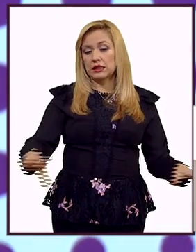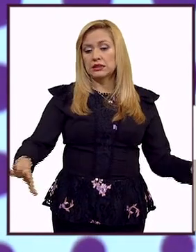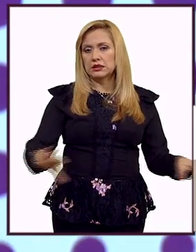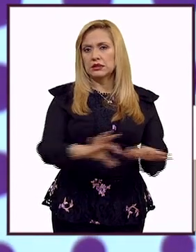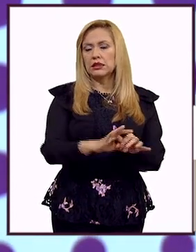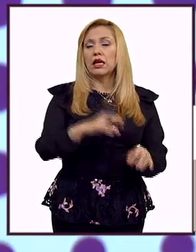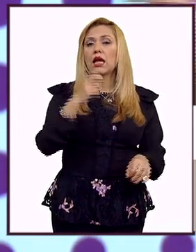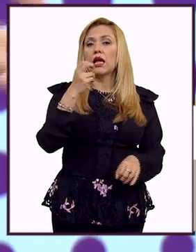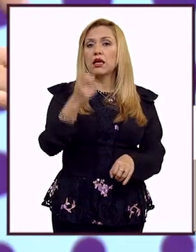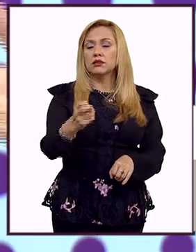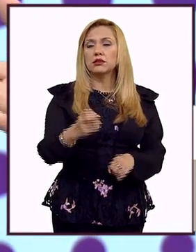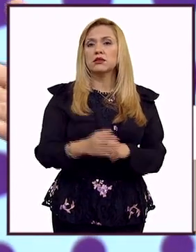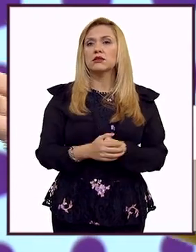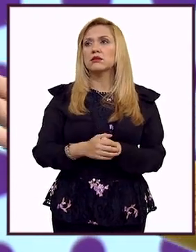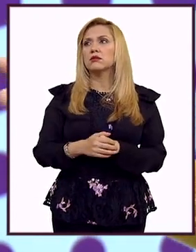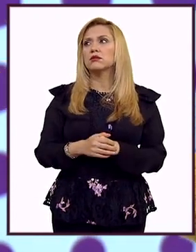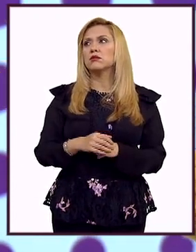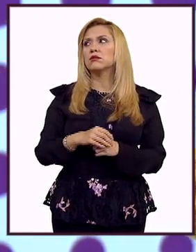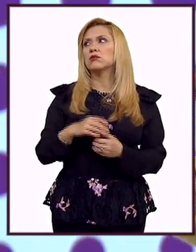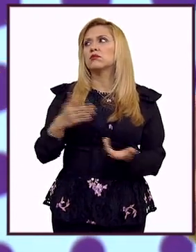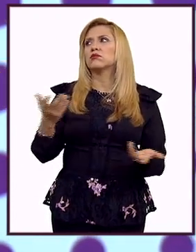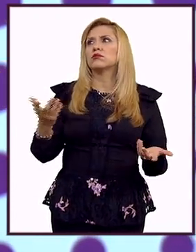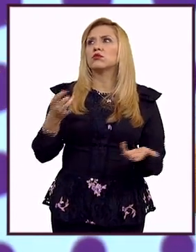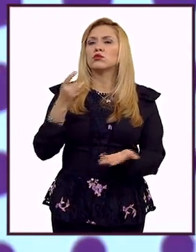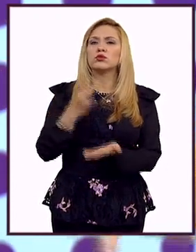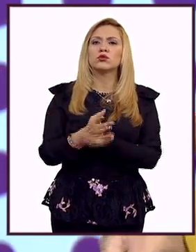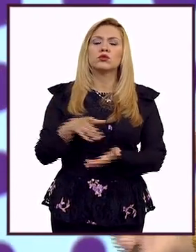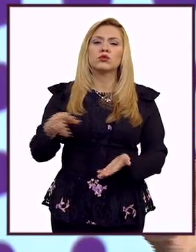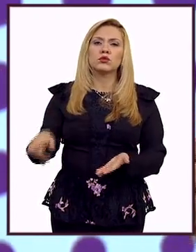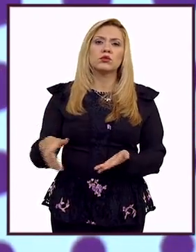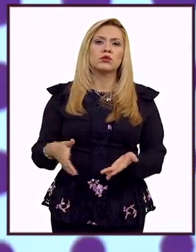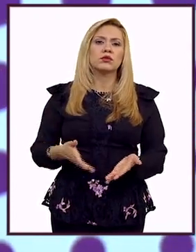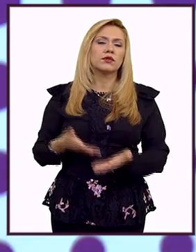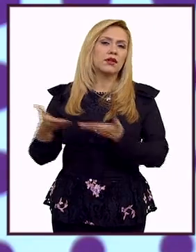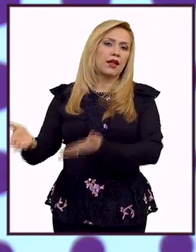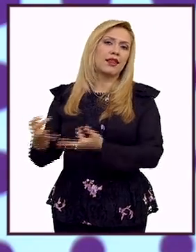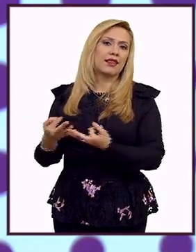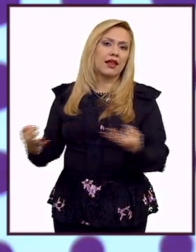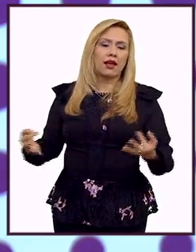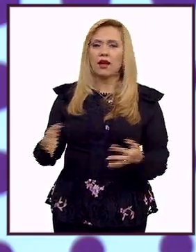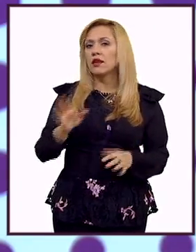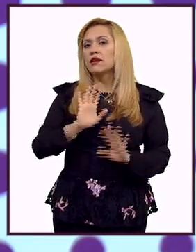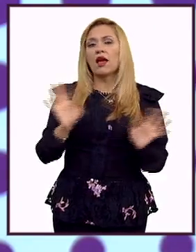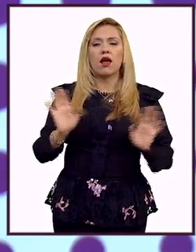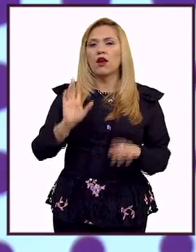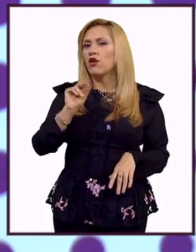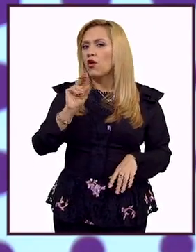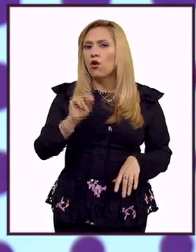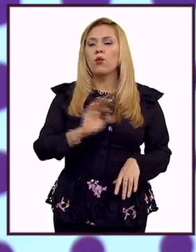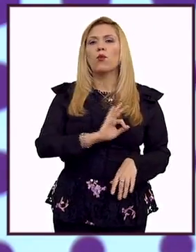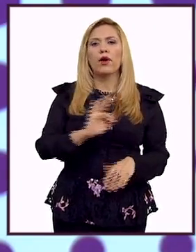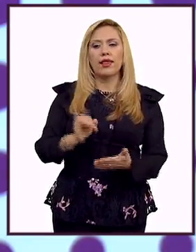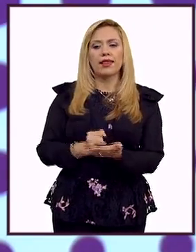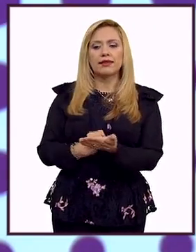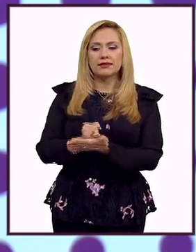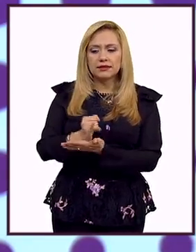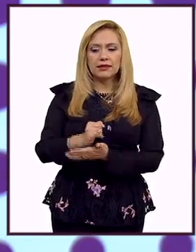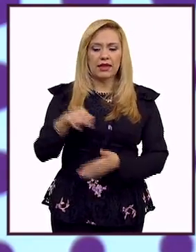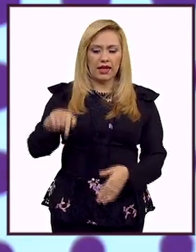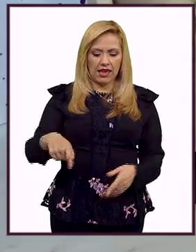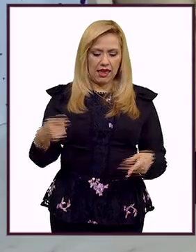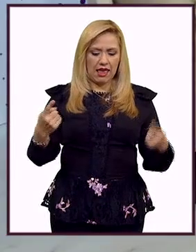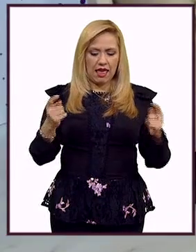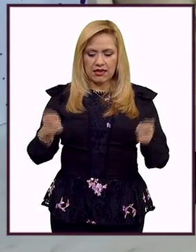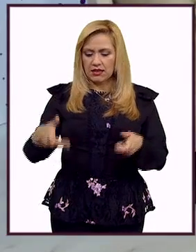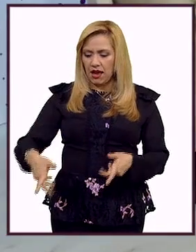en consecuencia, digamos, no solo digamos, como la posibilidad de acceder a la tierra, sino de acceder y decidir sobre los recursos que